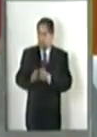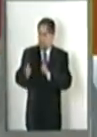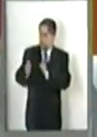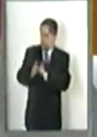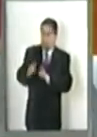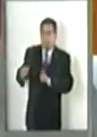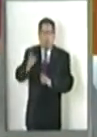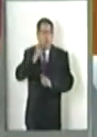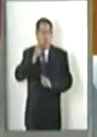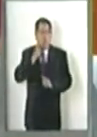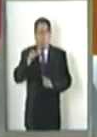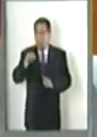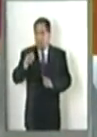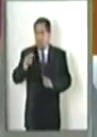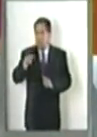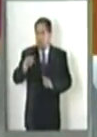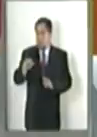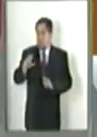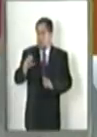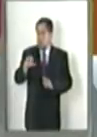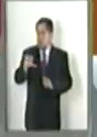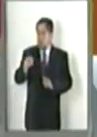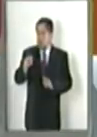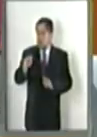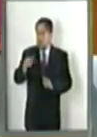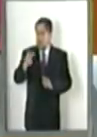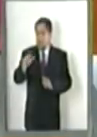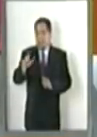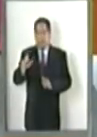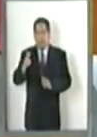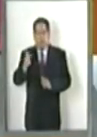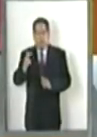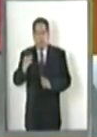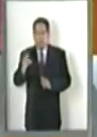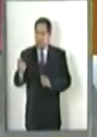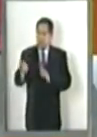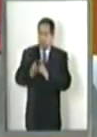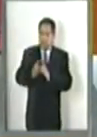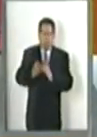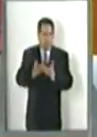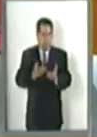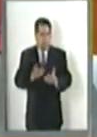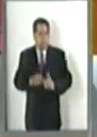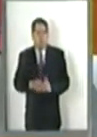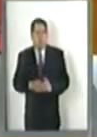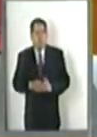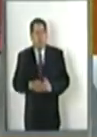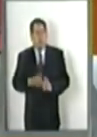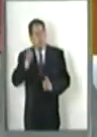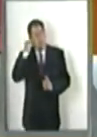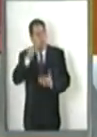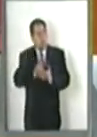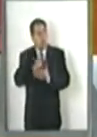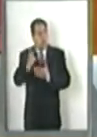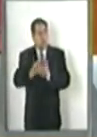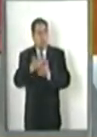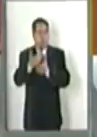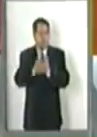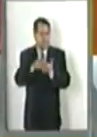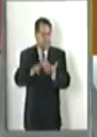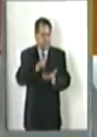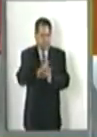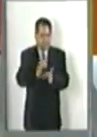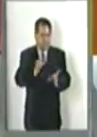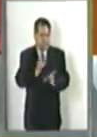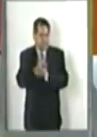diputada Norma Rocío Nale García. La iniciativa con proyecto de decreto